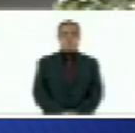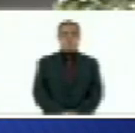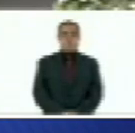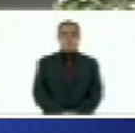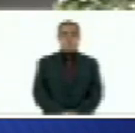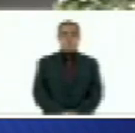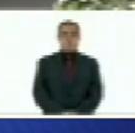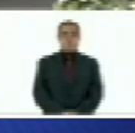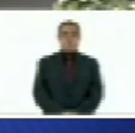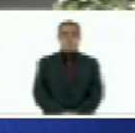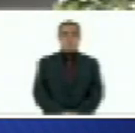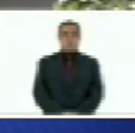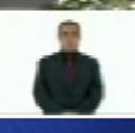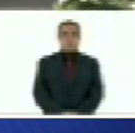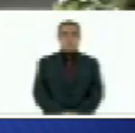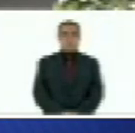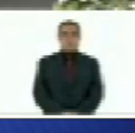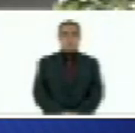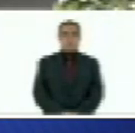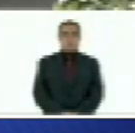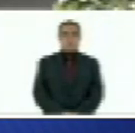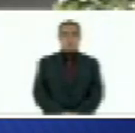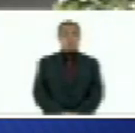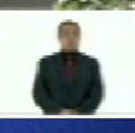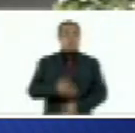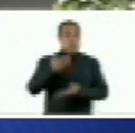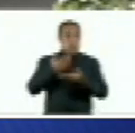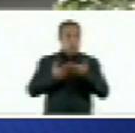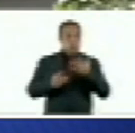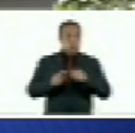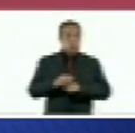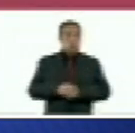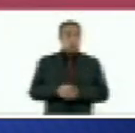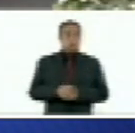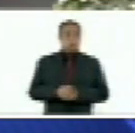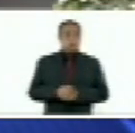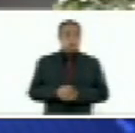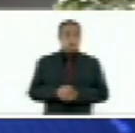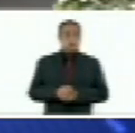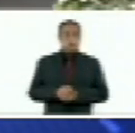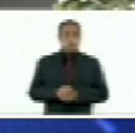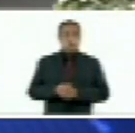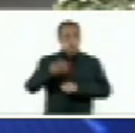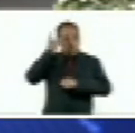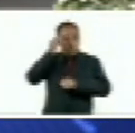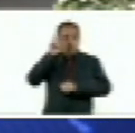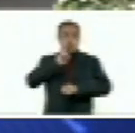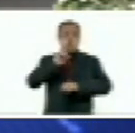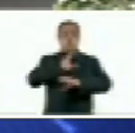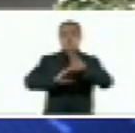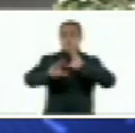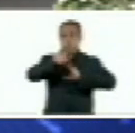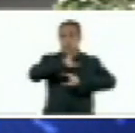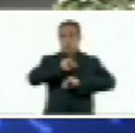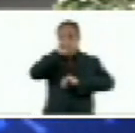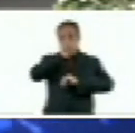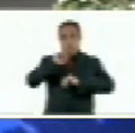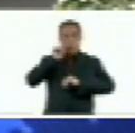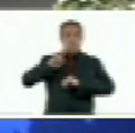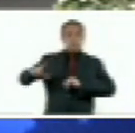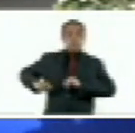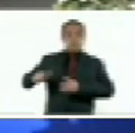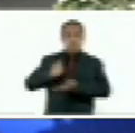a 5.400 pesos o bien podría servir para que